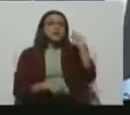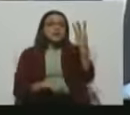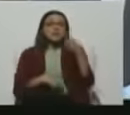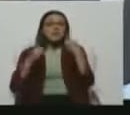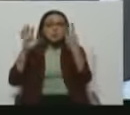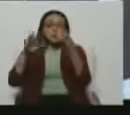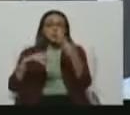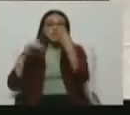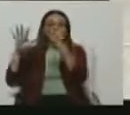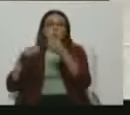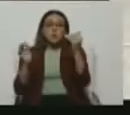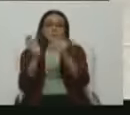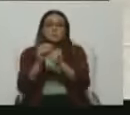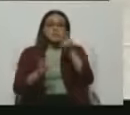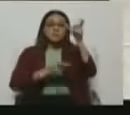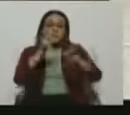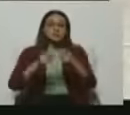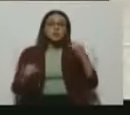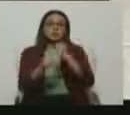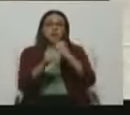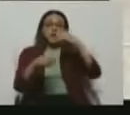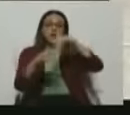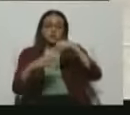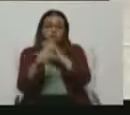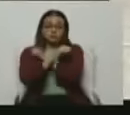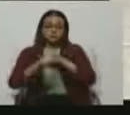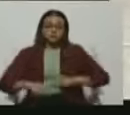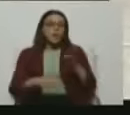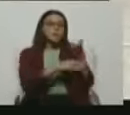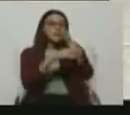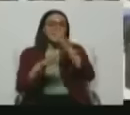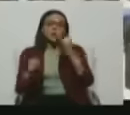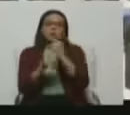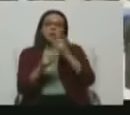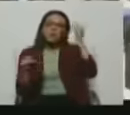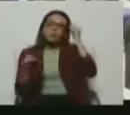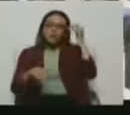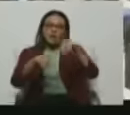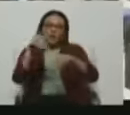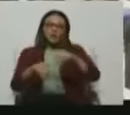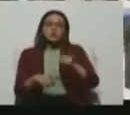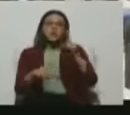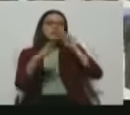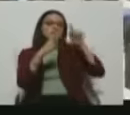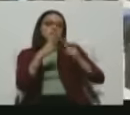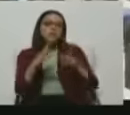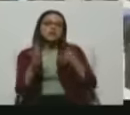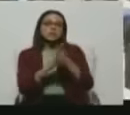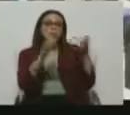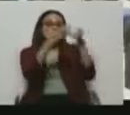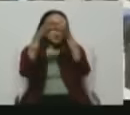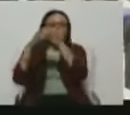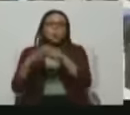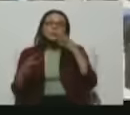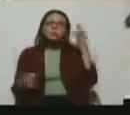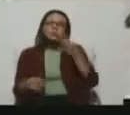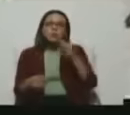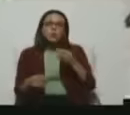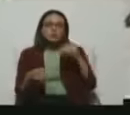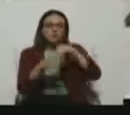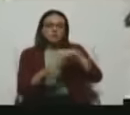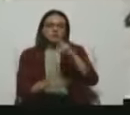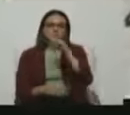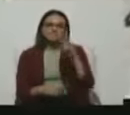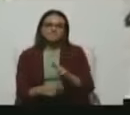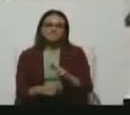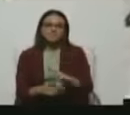388.107 efectivos de la Fuerza Armada Nacional Bolivariana y los diferentes órganos de seguridad ciudadana.